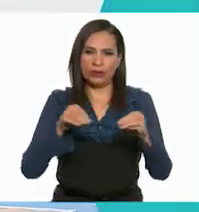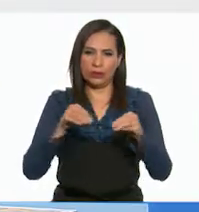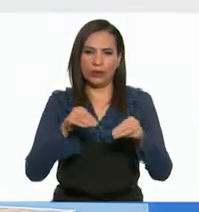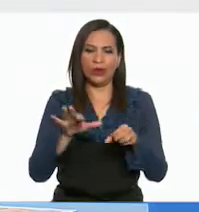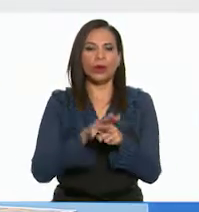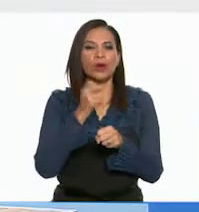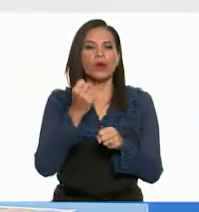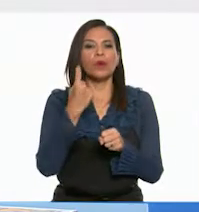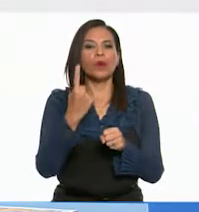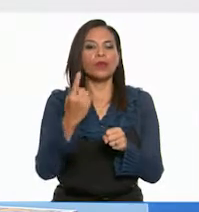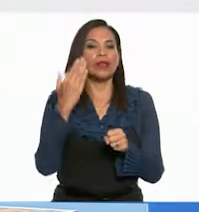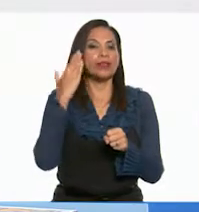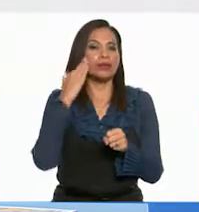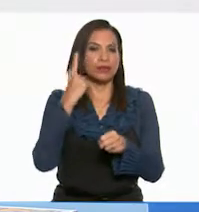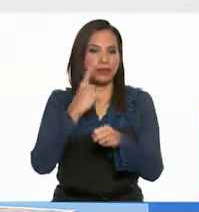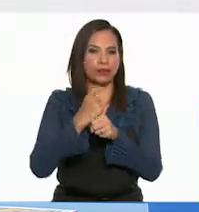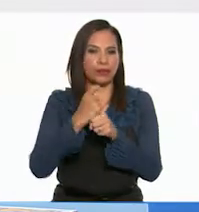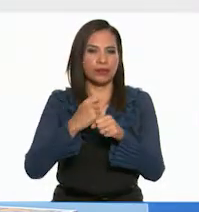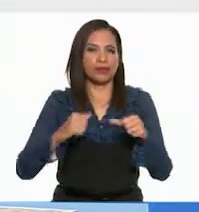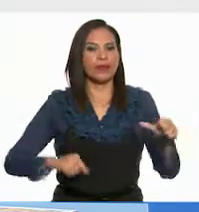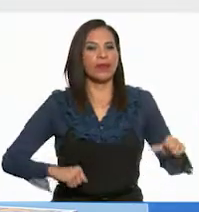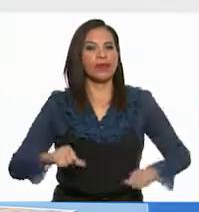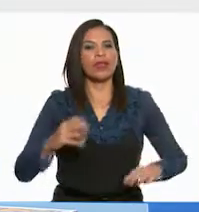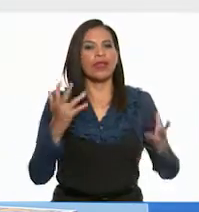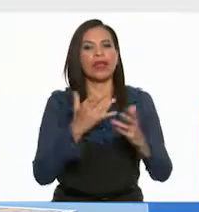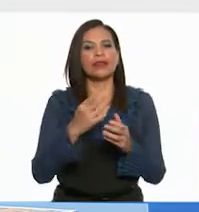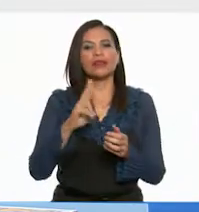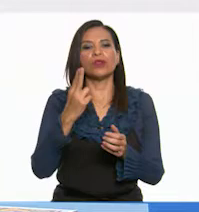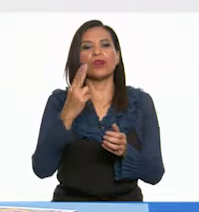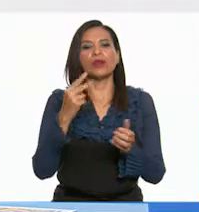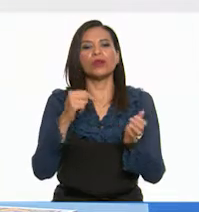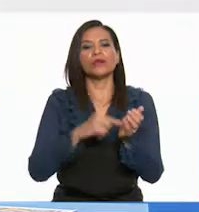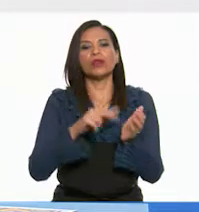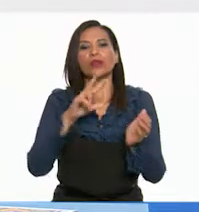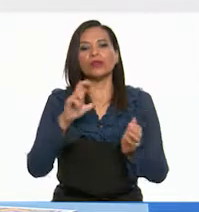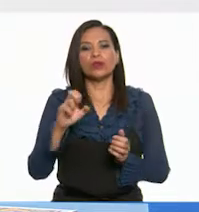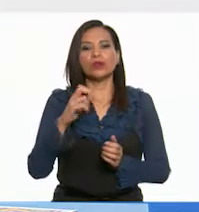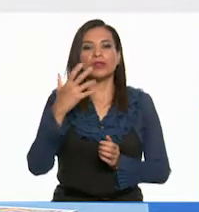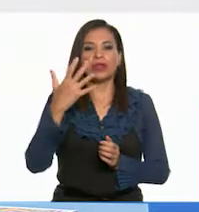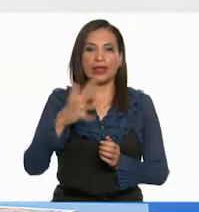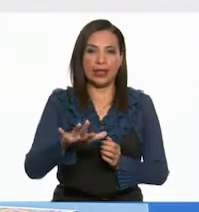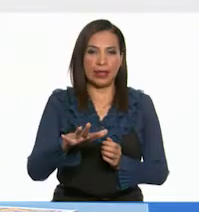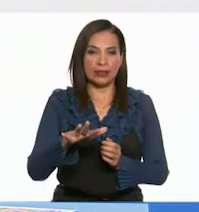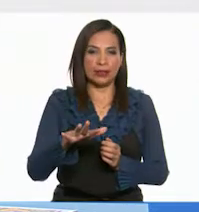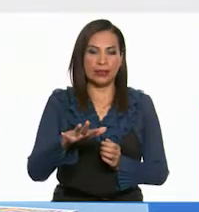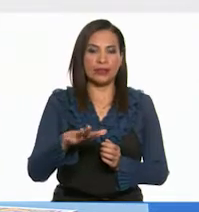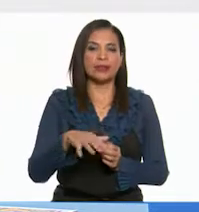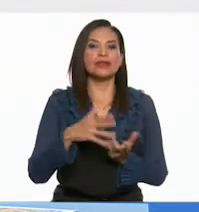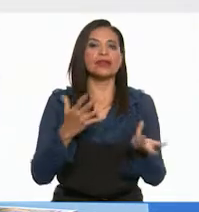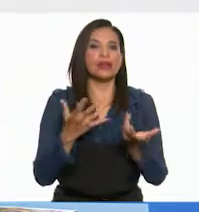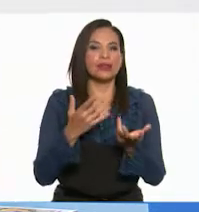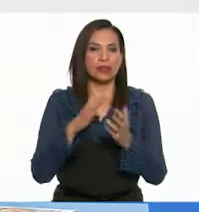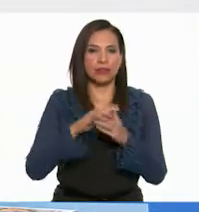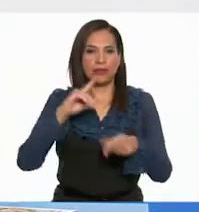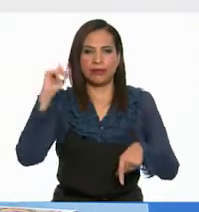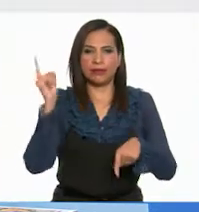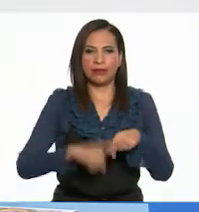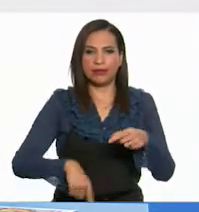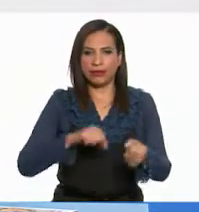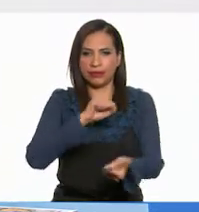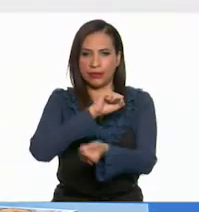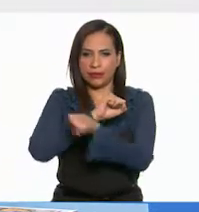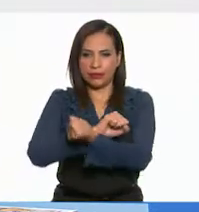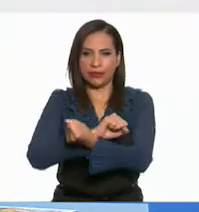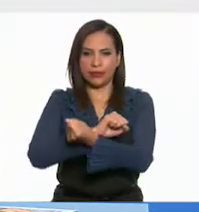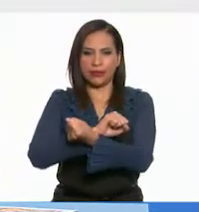cual una de las primeras acciones que realicé en noviembre de 1810 fue abolir la